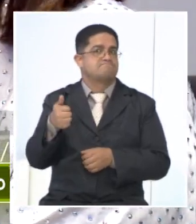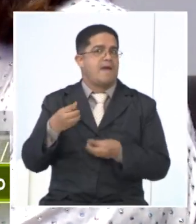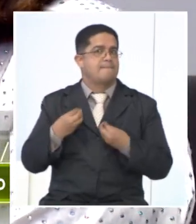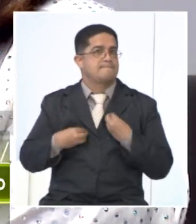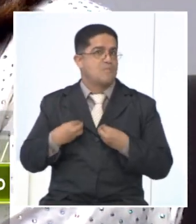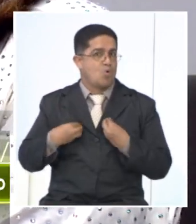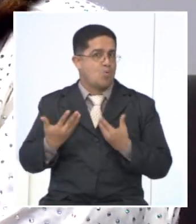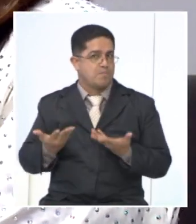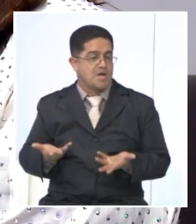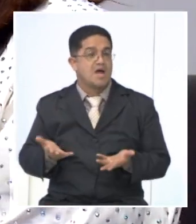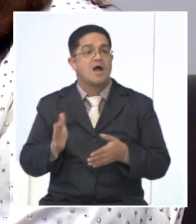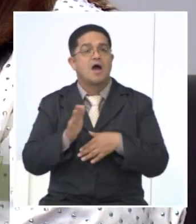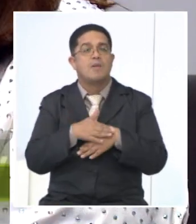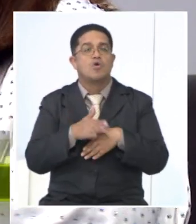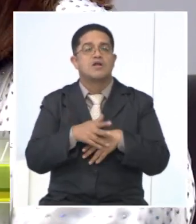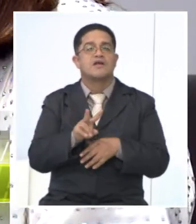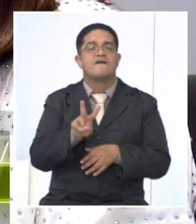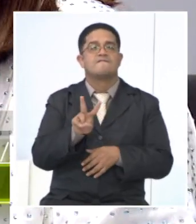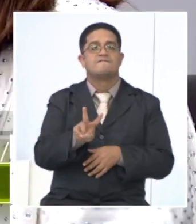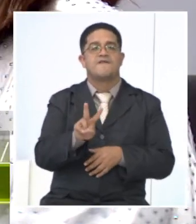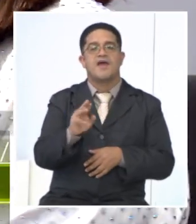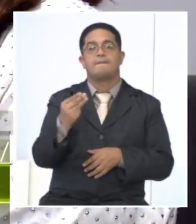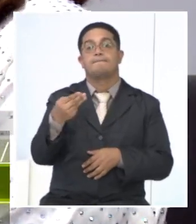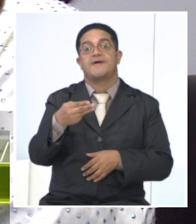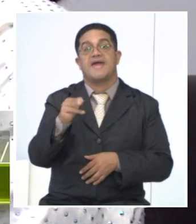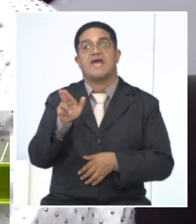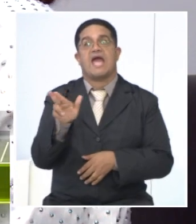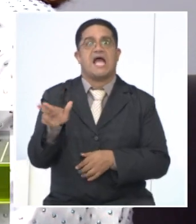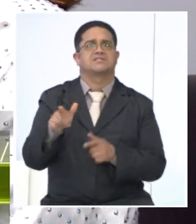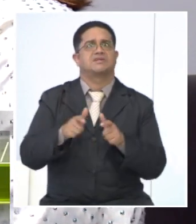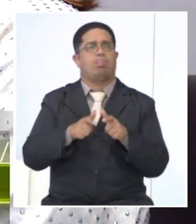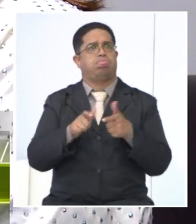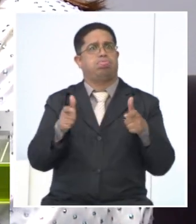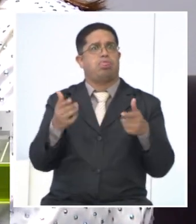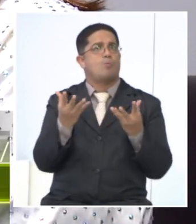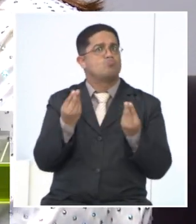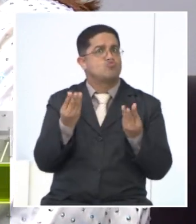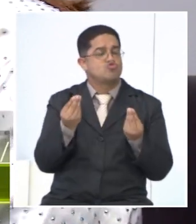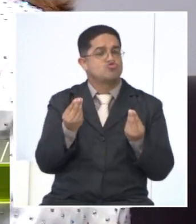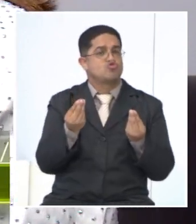el VPH se ha multiplicado, ustedes no saben cómo.